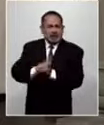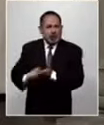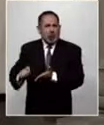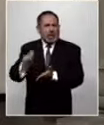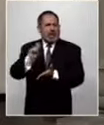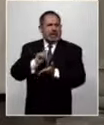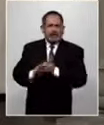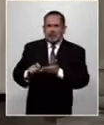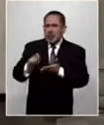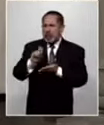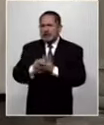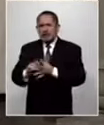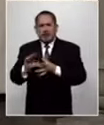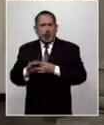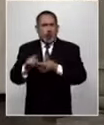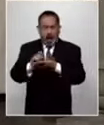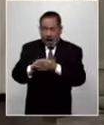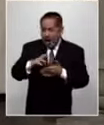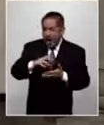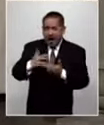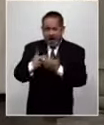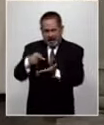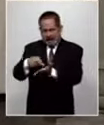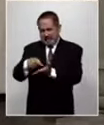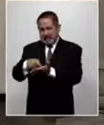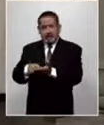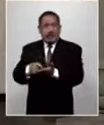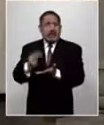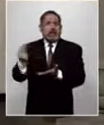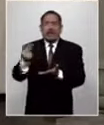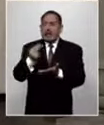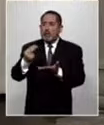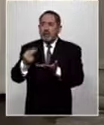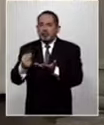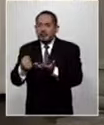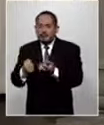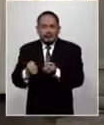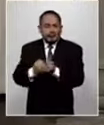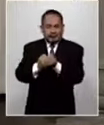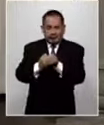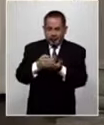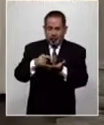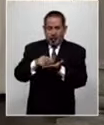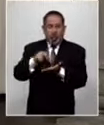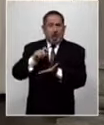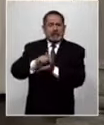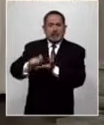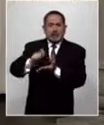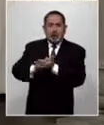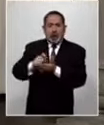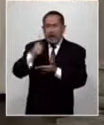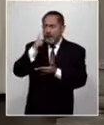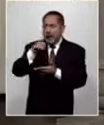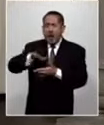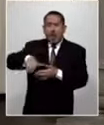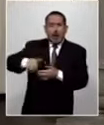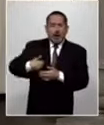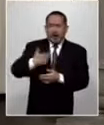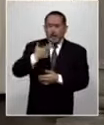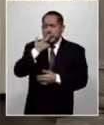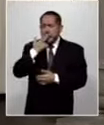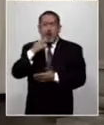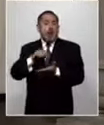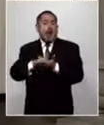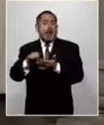escritura requiere un soporte físico que la preserve, que puede ser una